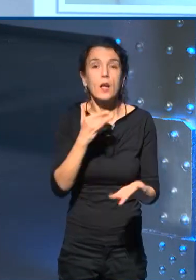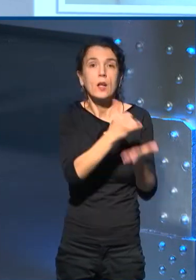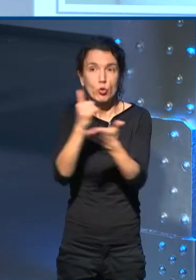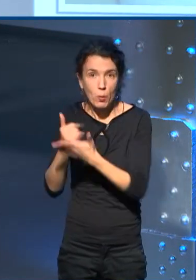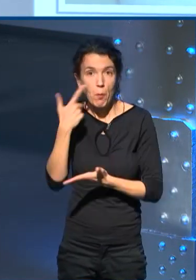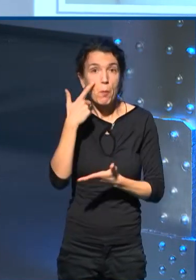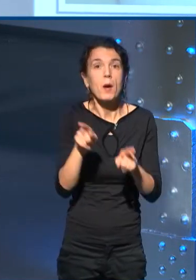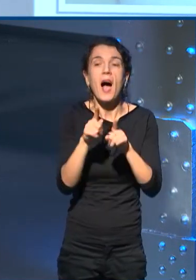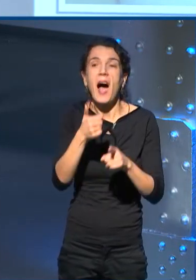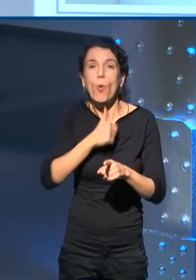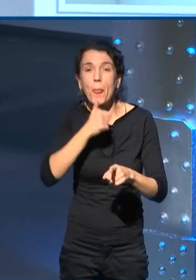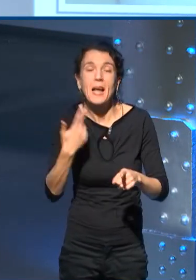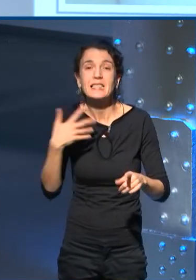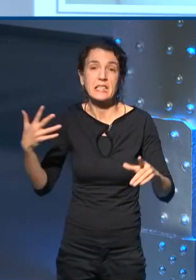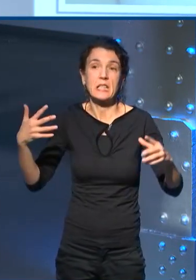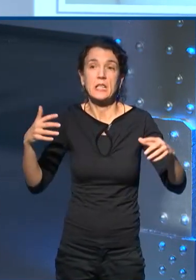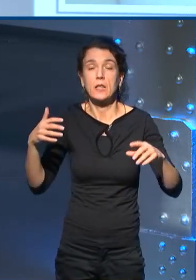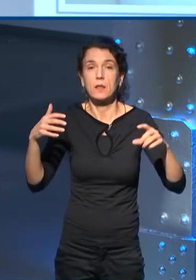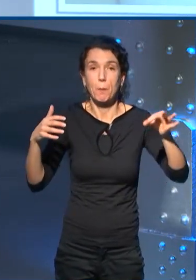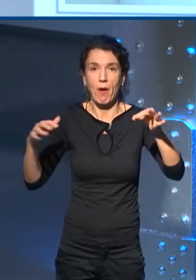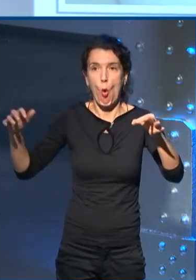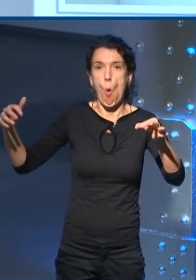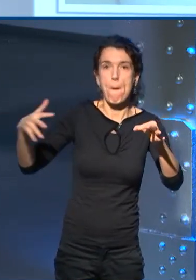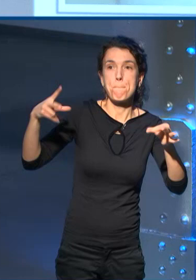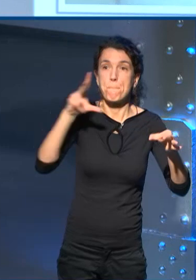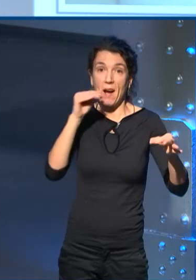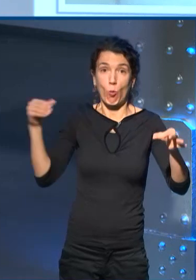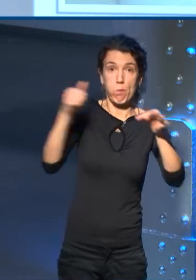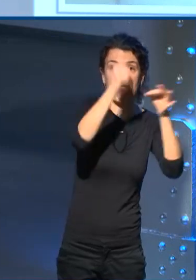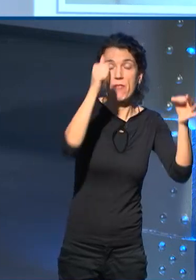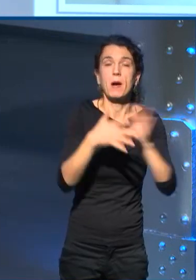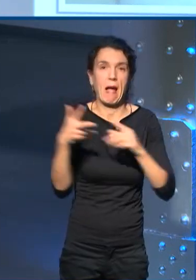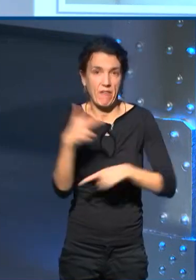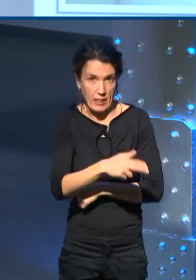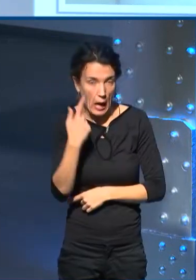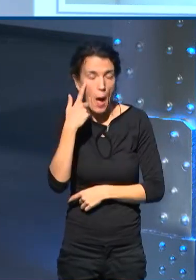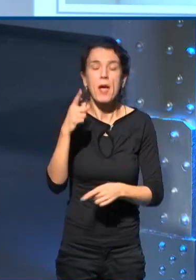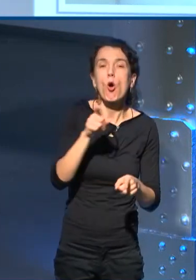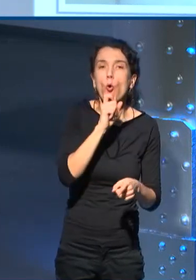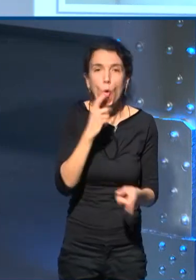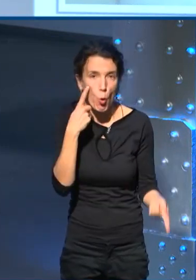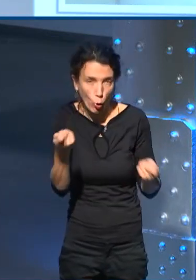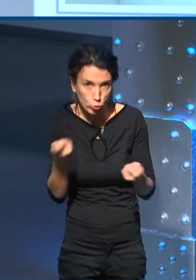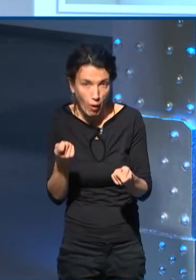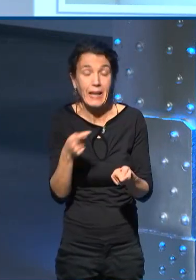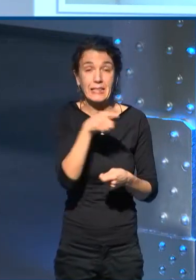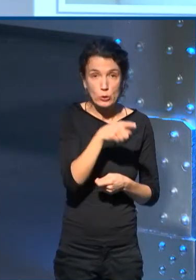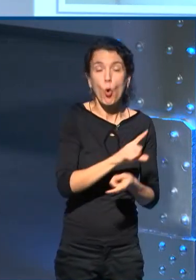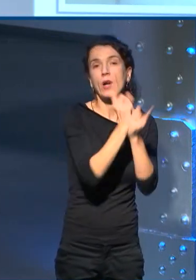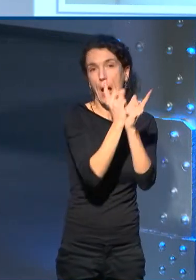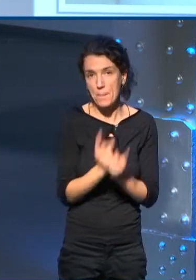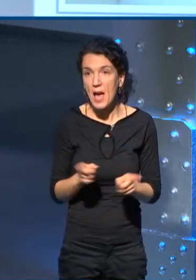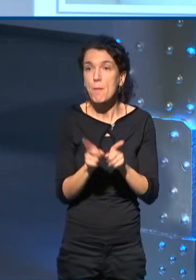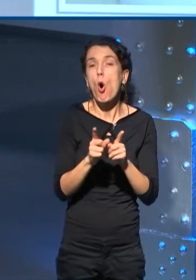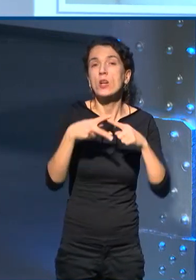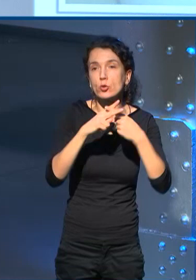sean capaces de resistir el impacto de los pájaros. Lo que hacemos es lanzar pájaros contra las estructuras del avión. En este caso lo modificamos y lanzamos